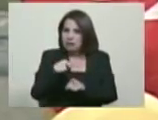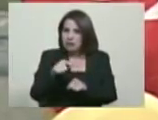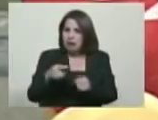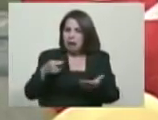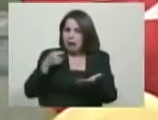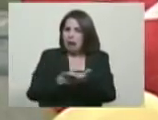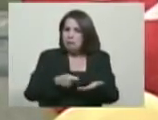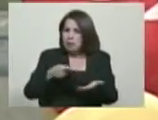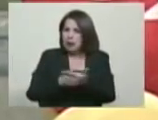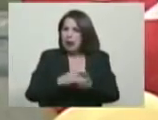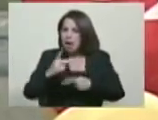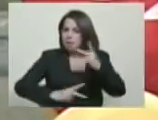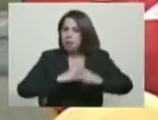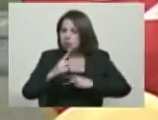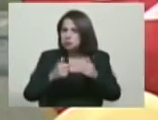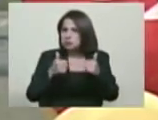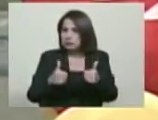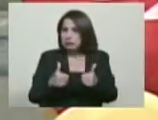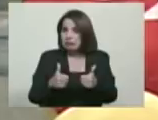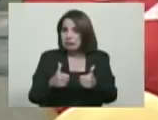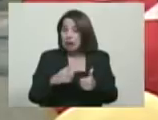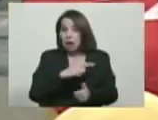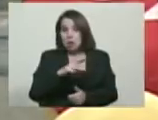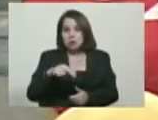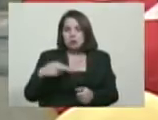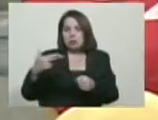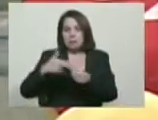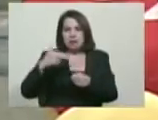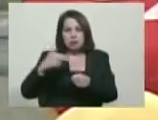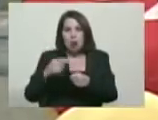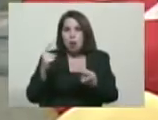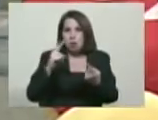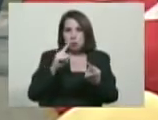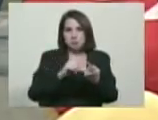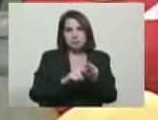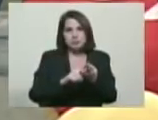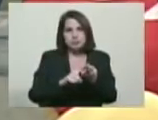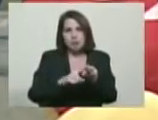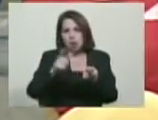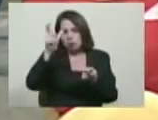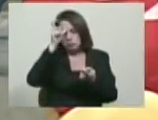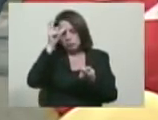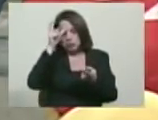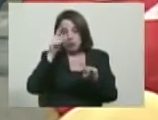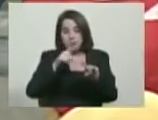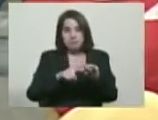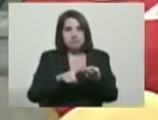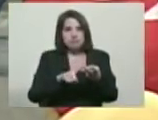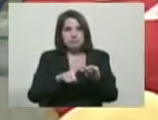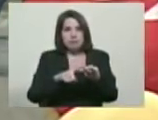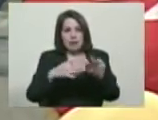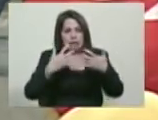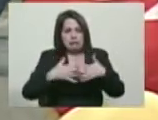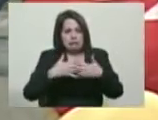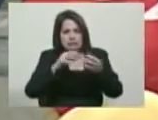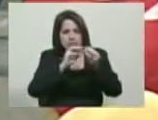anunciamos. Inversiones turcas en producción de petróleo, inversiones turcas en la